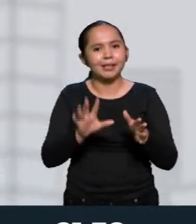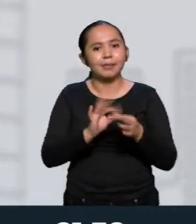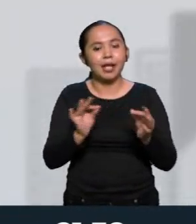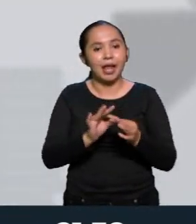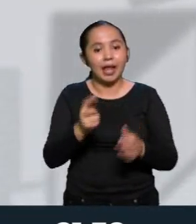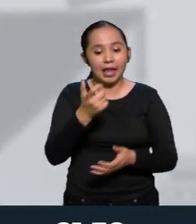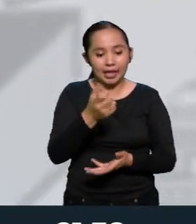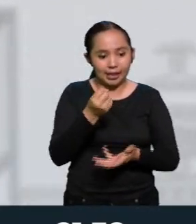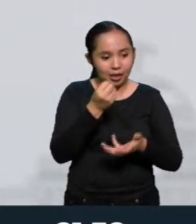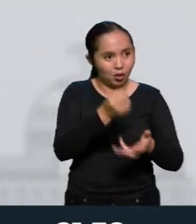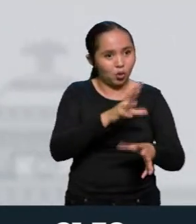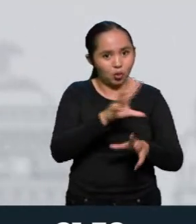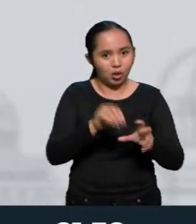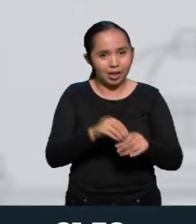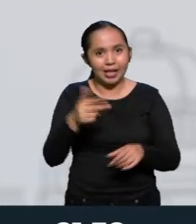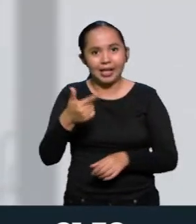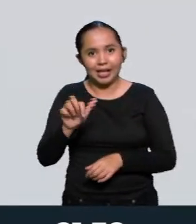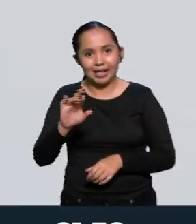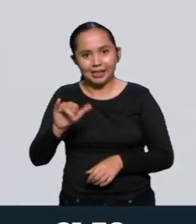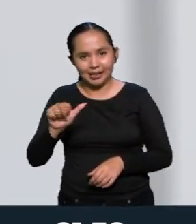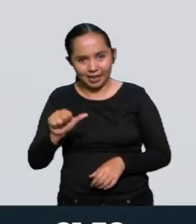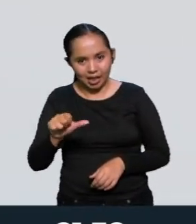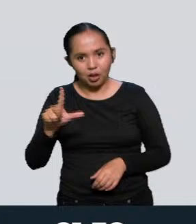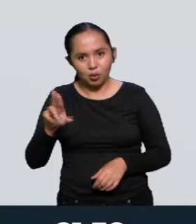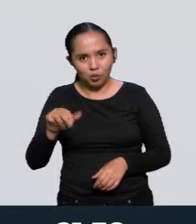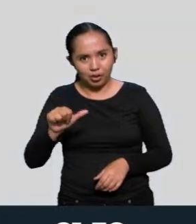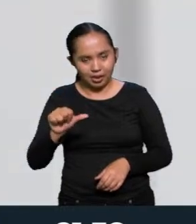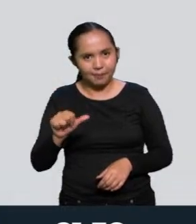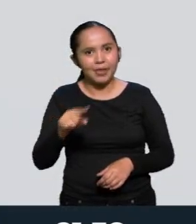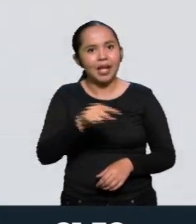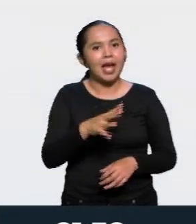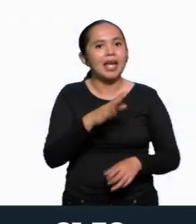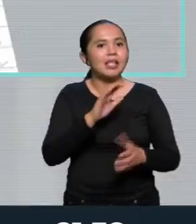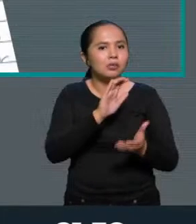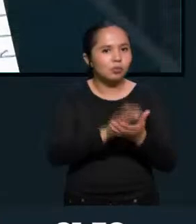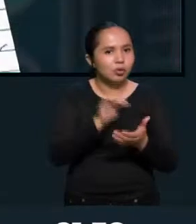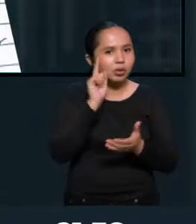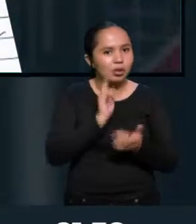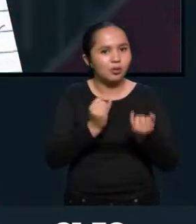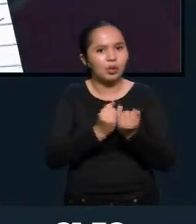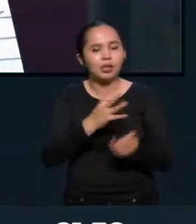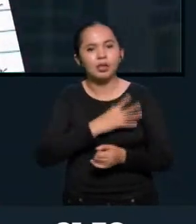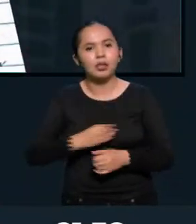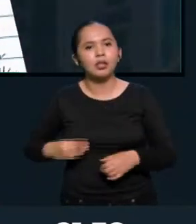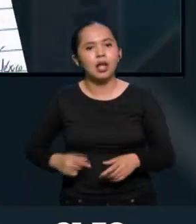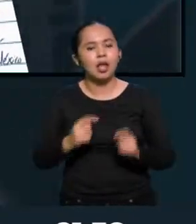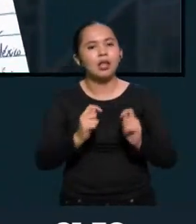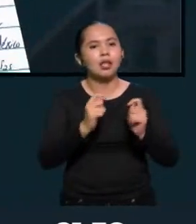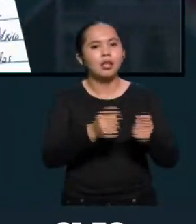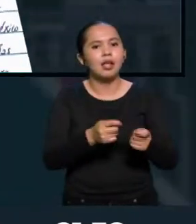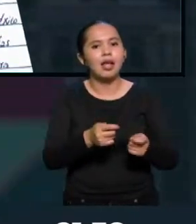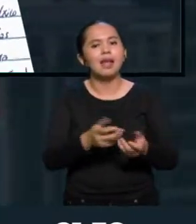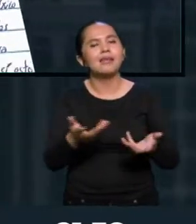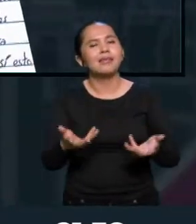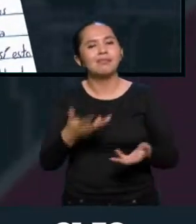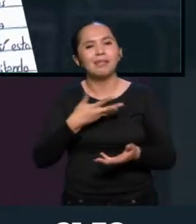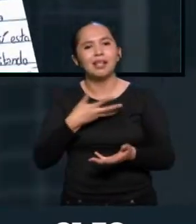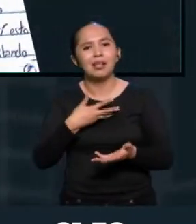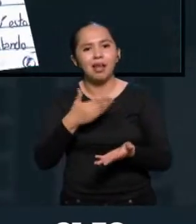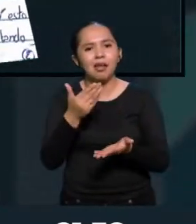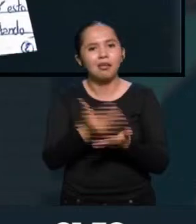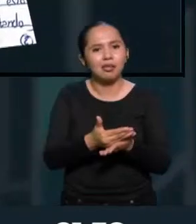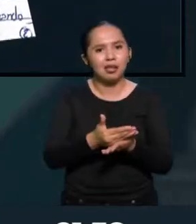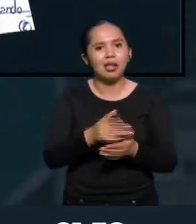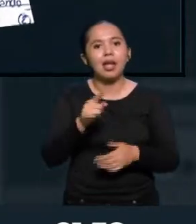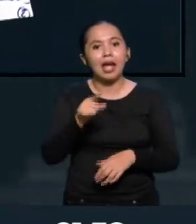que tenía la familia de García Luna, en específico su esposa y sus hijos, se les terminaron concediendo amparos y ellos sacaron el